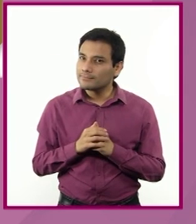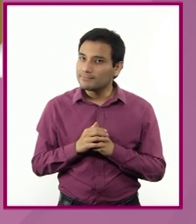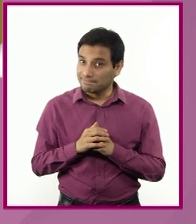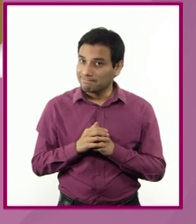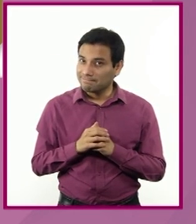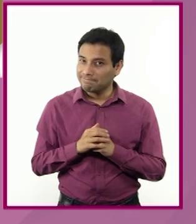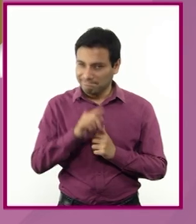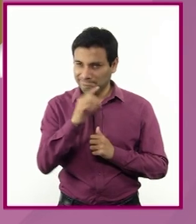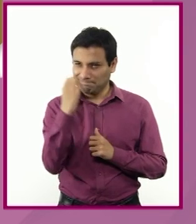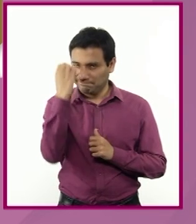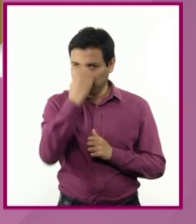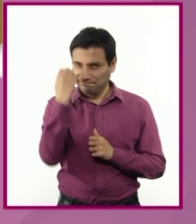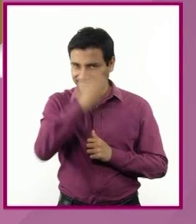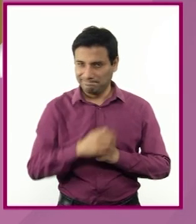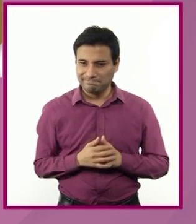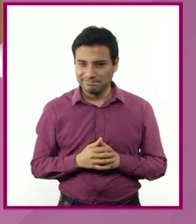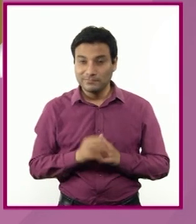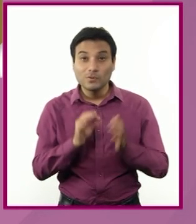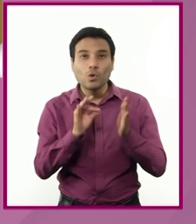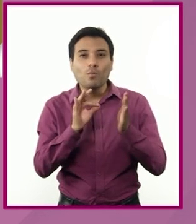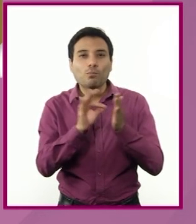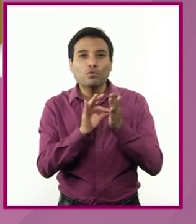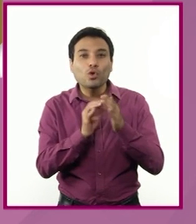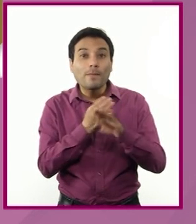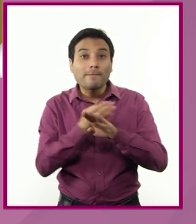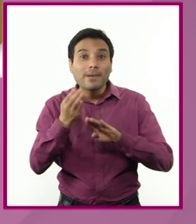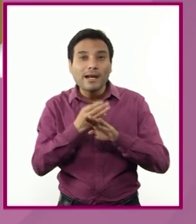se presentan con puntos de luz y